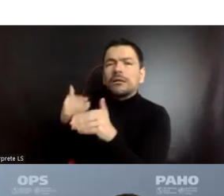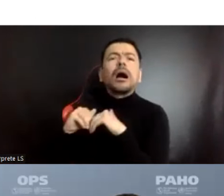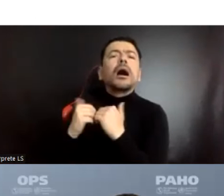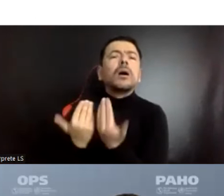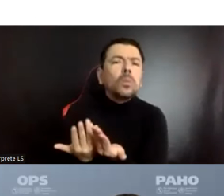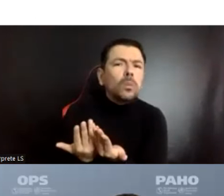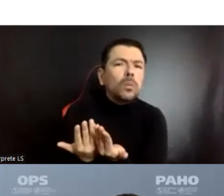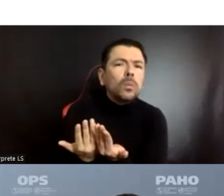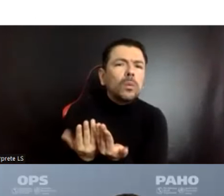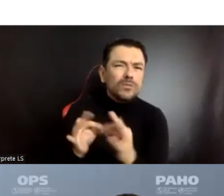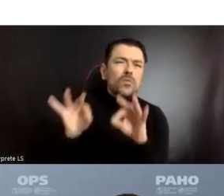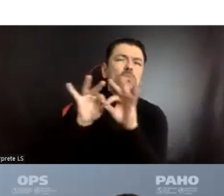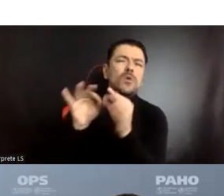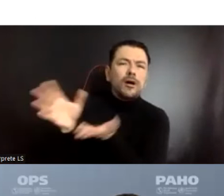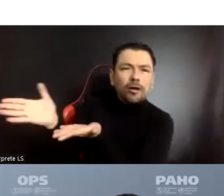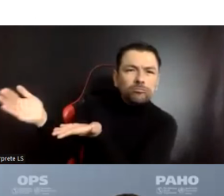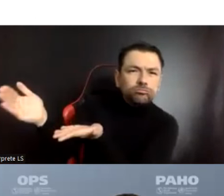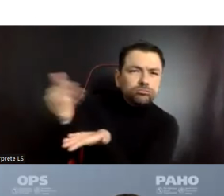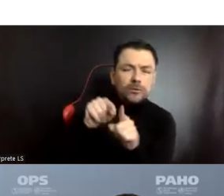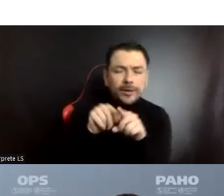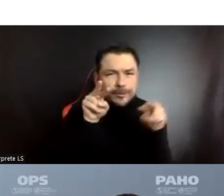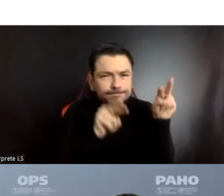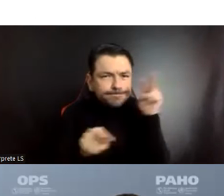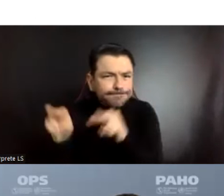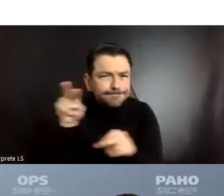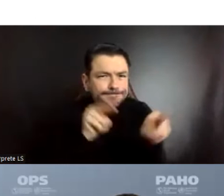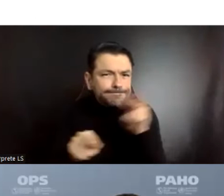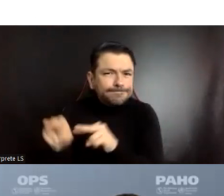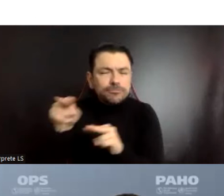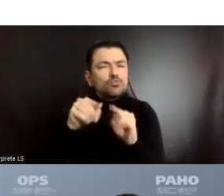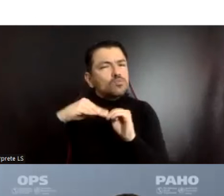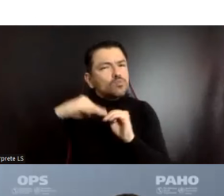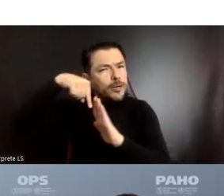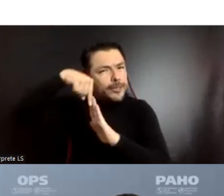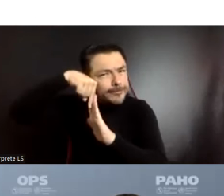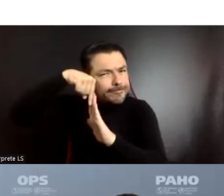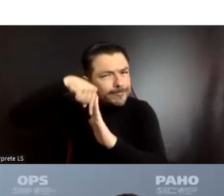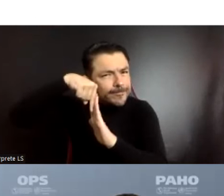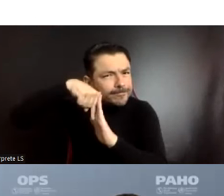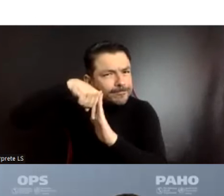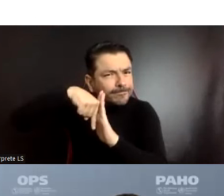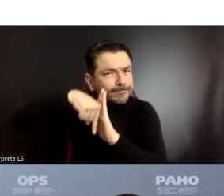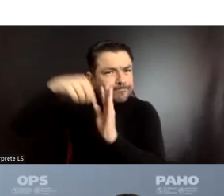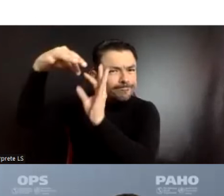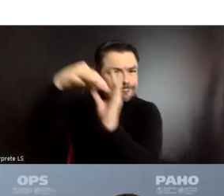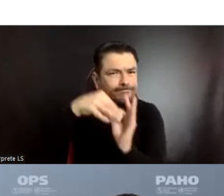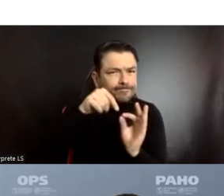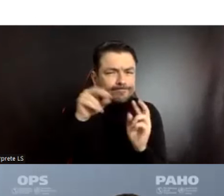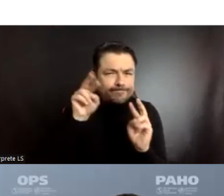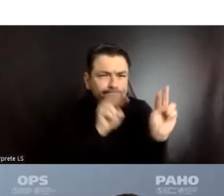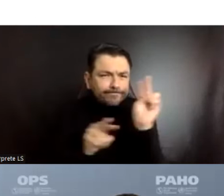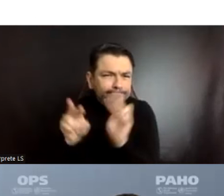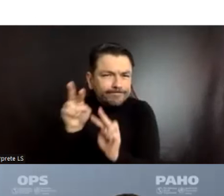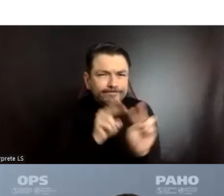allá de lo que tiene que ver con toma de decisiones. Ahora estamos discutiendo con muchos ministerios de salud acá en Nueva